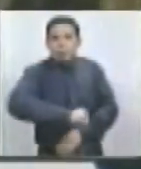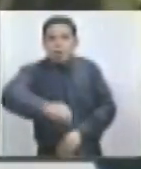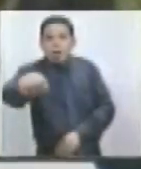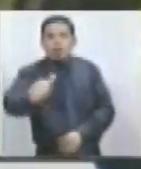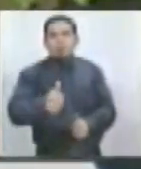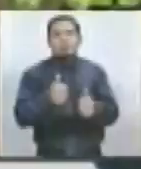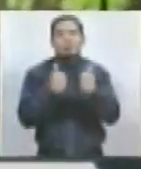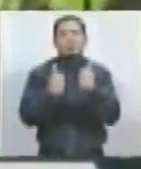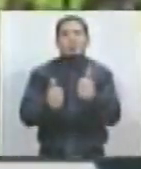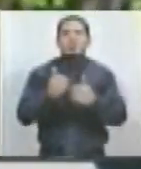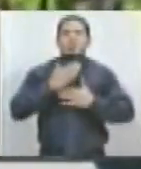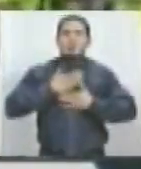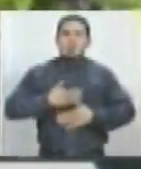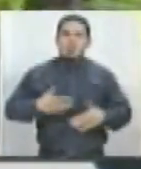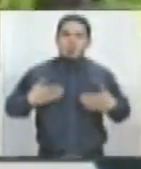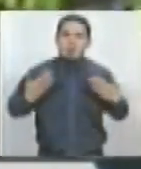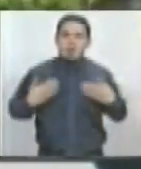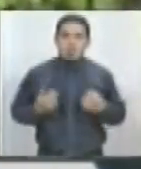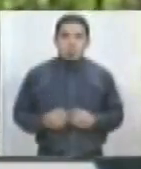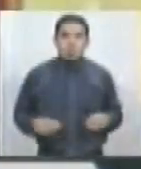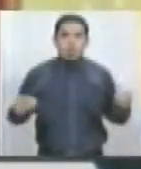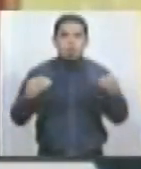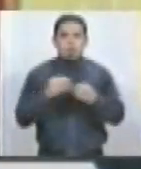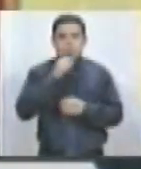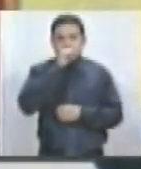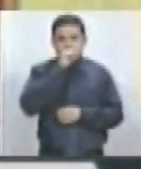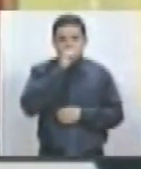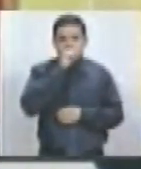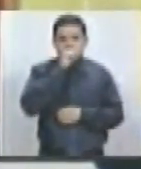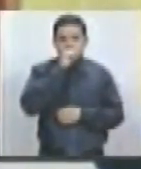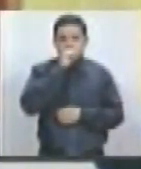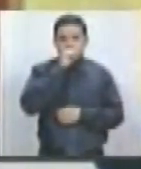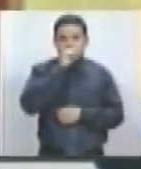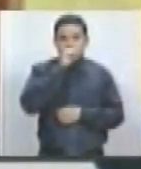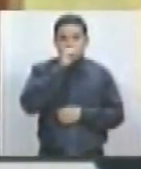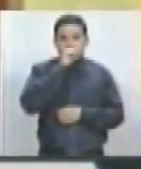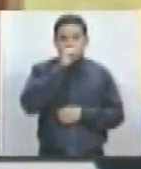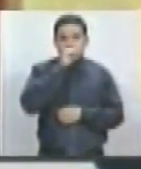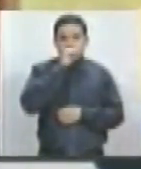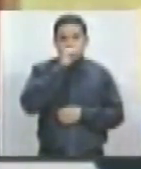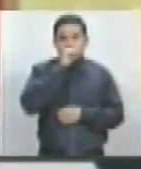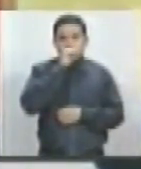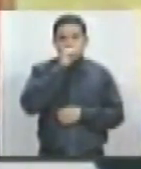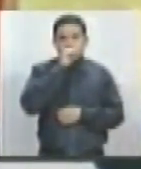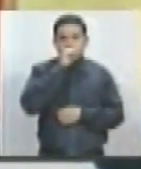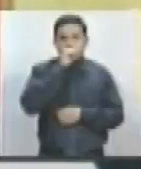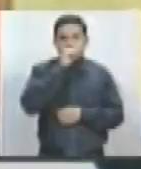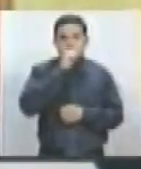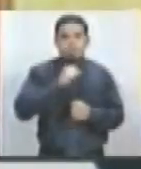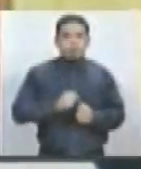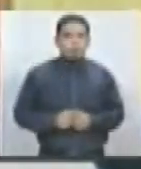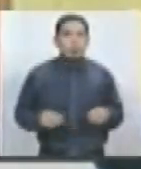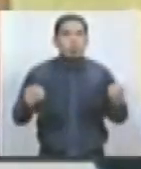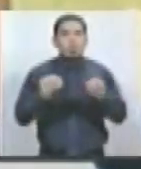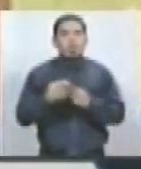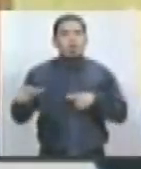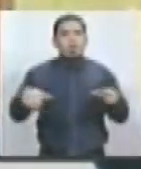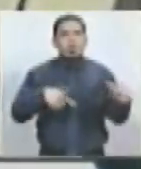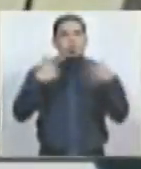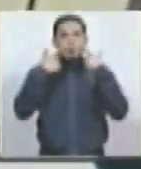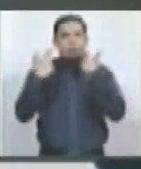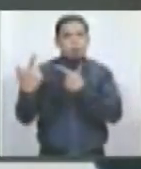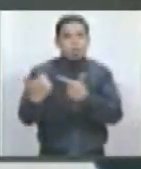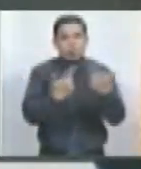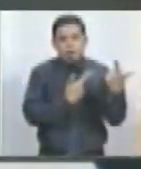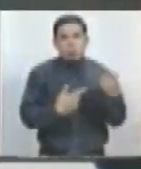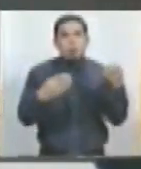ni contratiempos. Asegúrese de estacionar siempre su vehículo en lugares preferentemente vigilados y que se pueda encargar